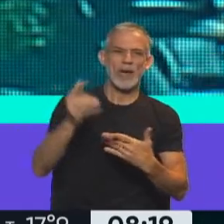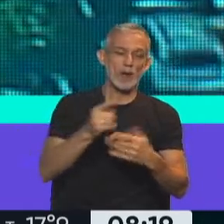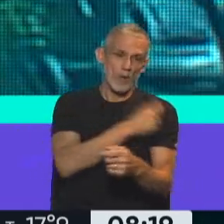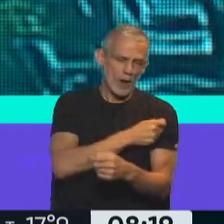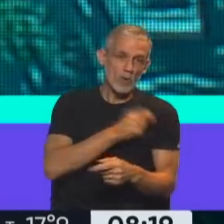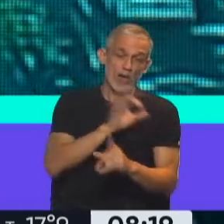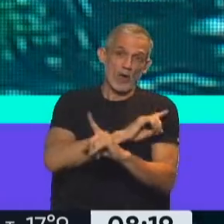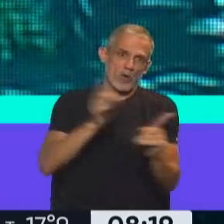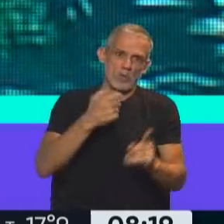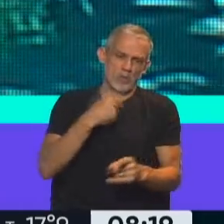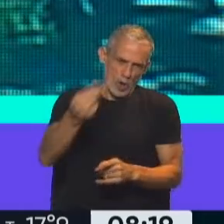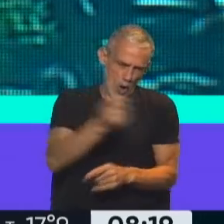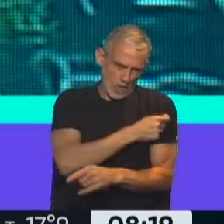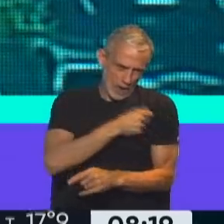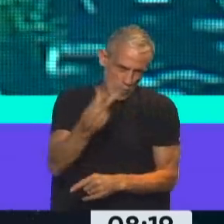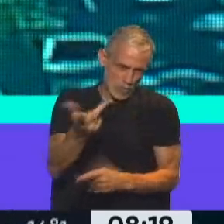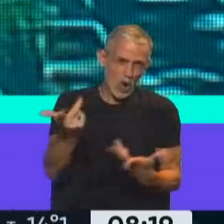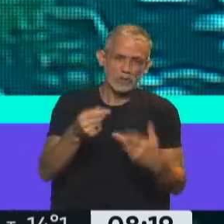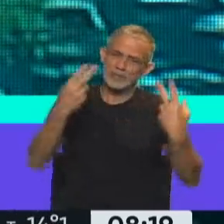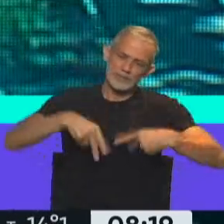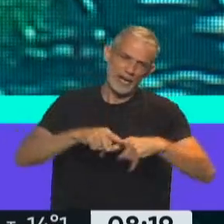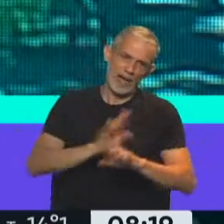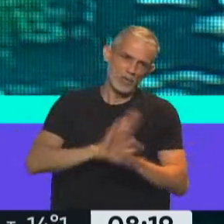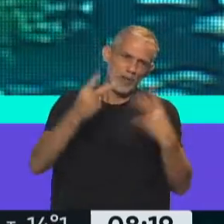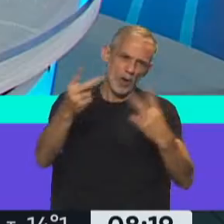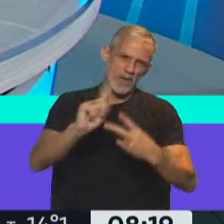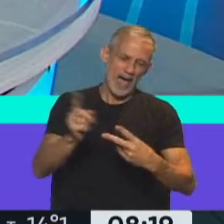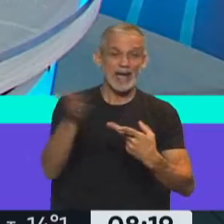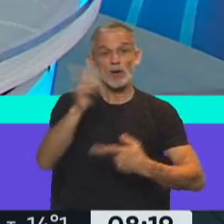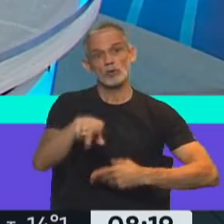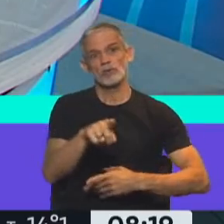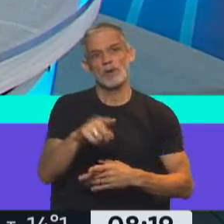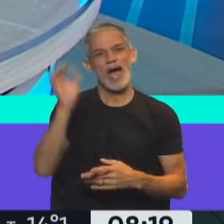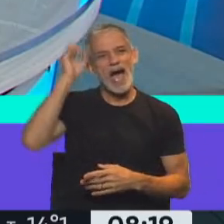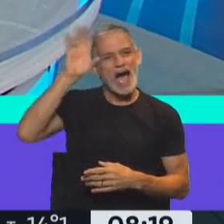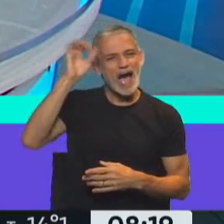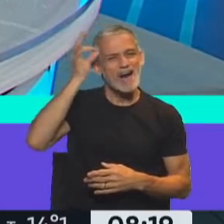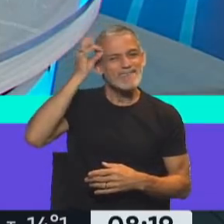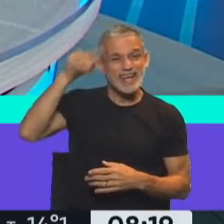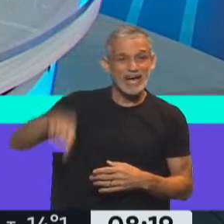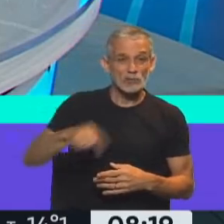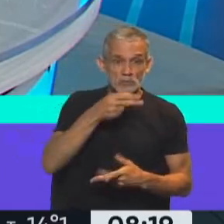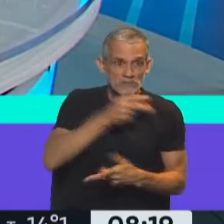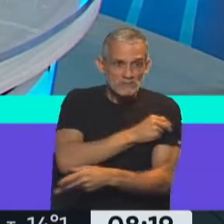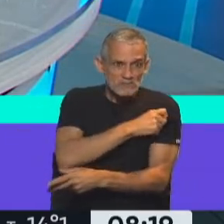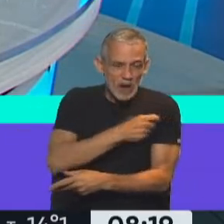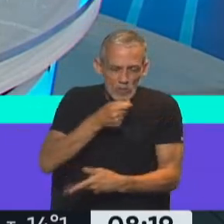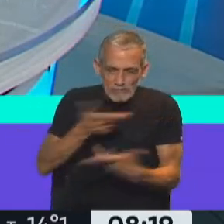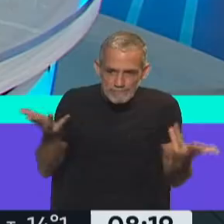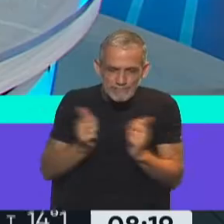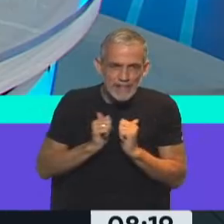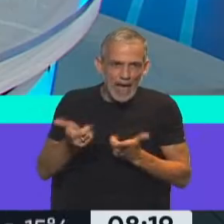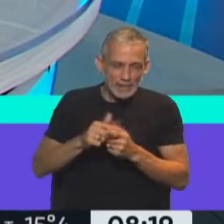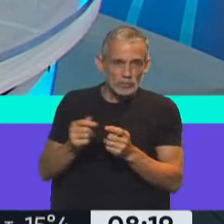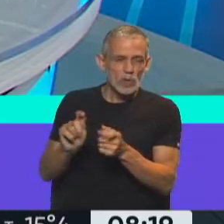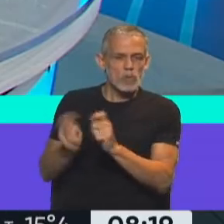o que no quiere vacunarse por decisión propia teniendo las vacunas, contra un sur de África que no tiene vacunas vacunas y que justamente genera